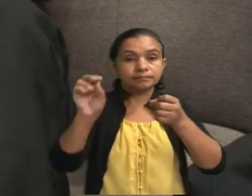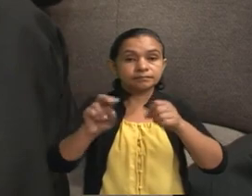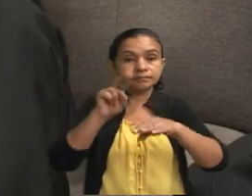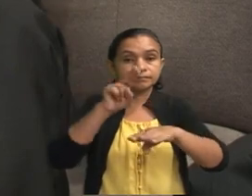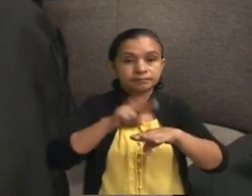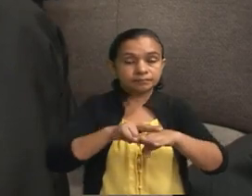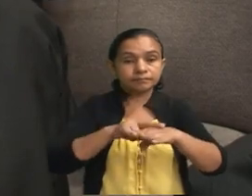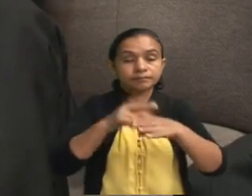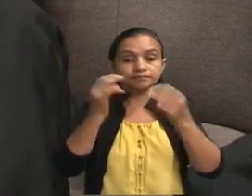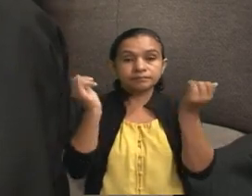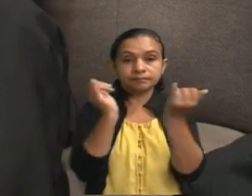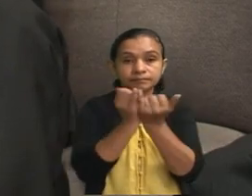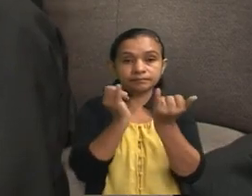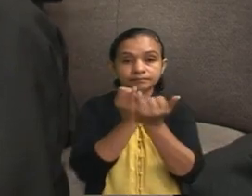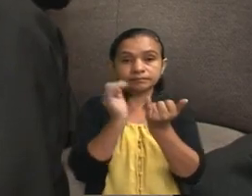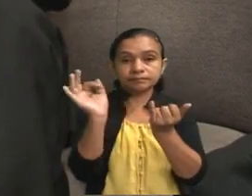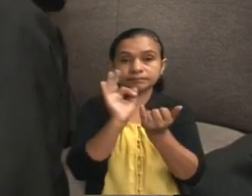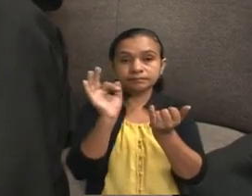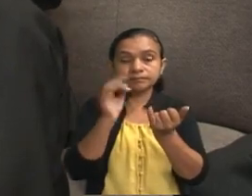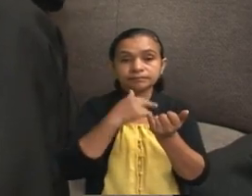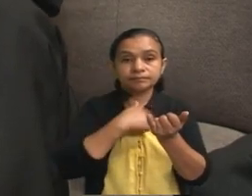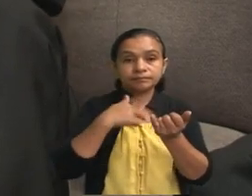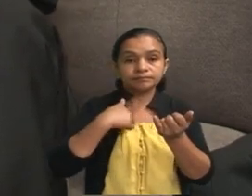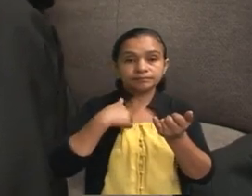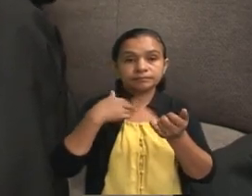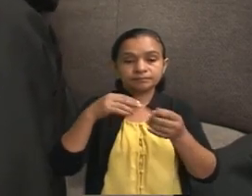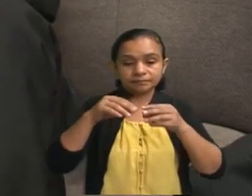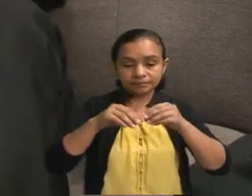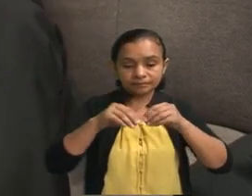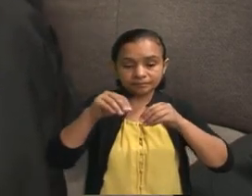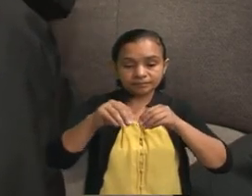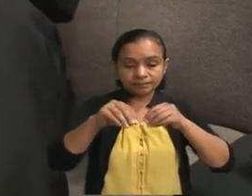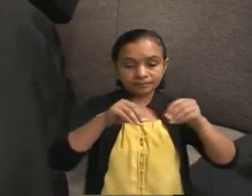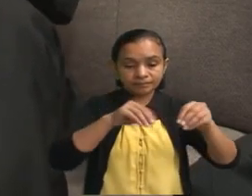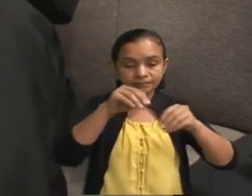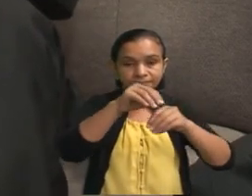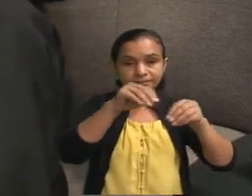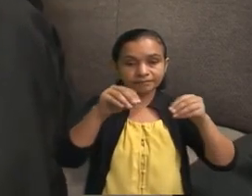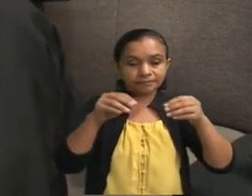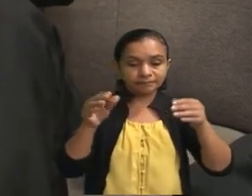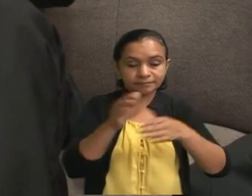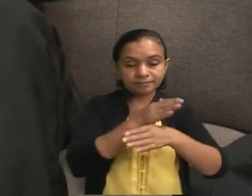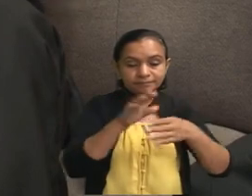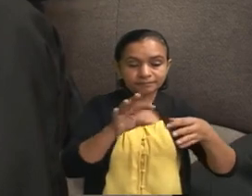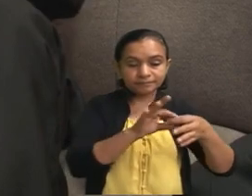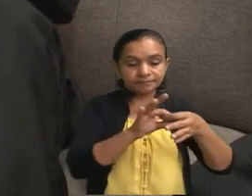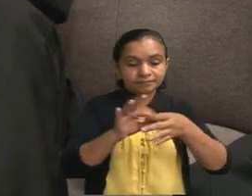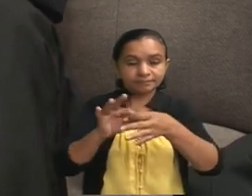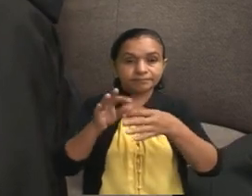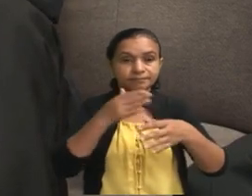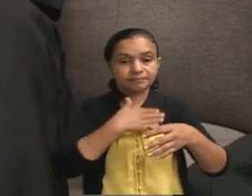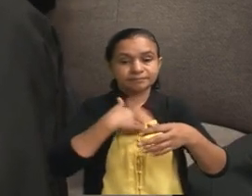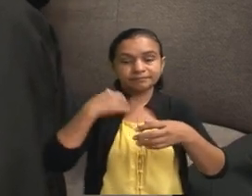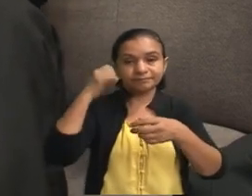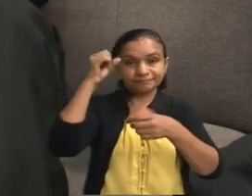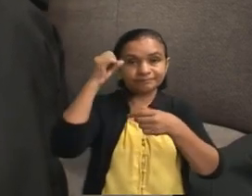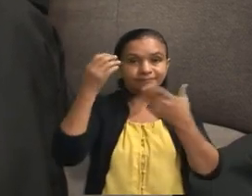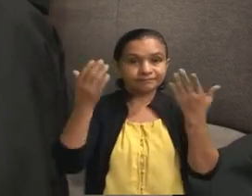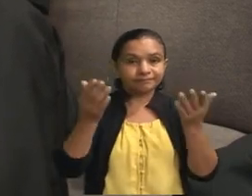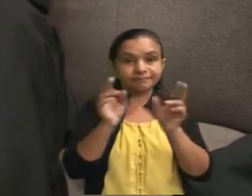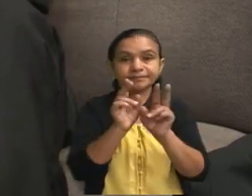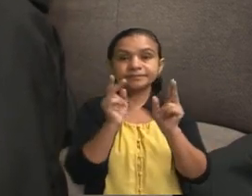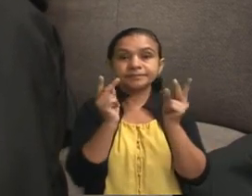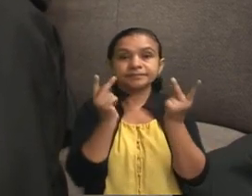para que a su vez vayamos como en el ajedrez articulando las distintas piezas para obtener los mejores resultados. La